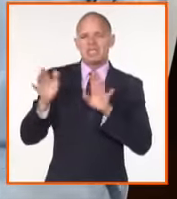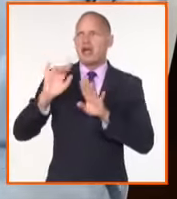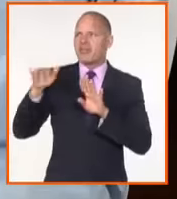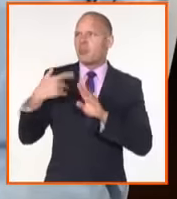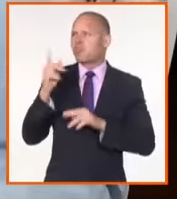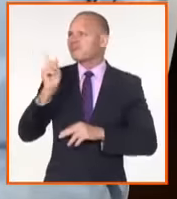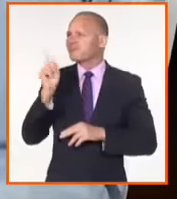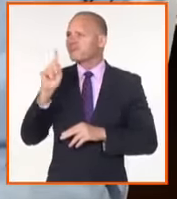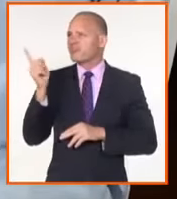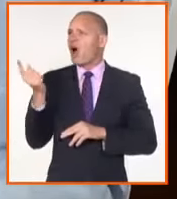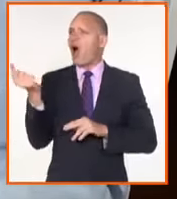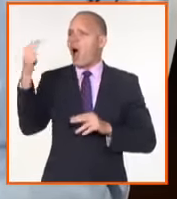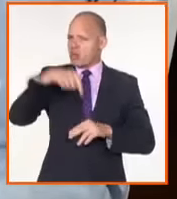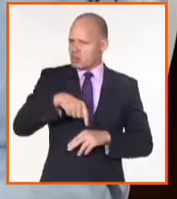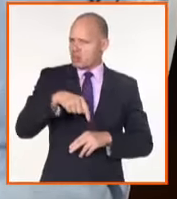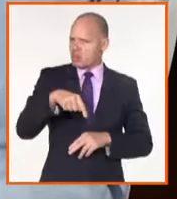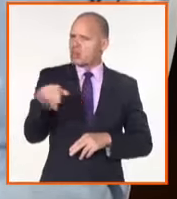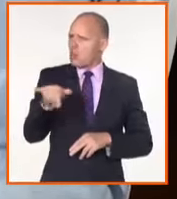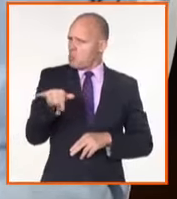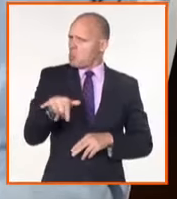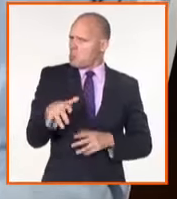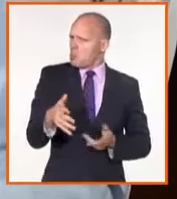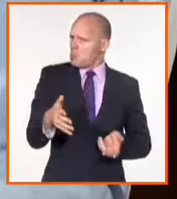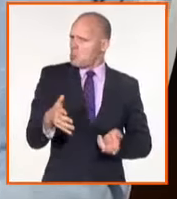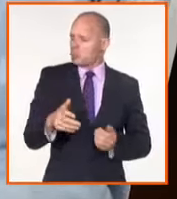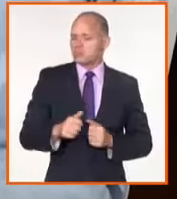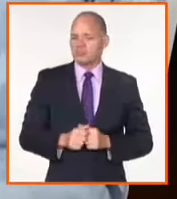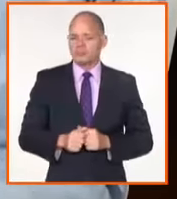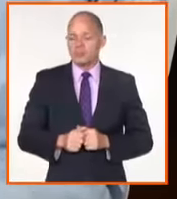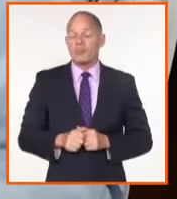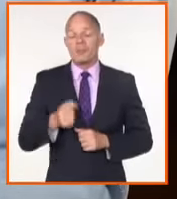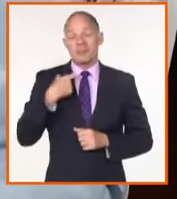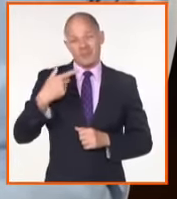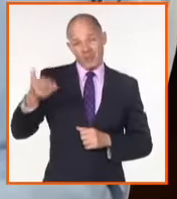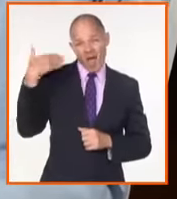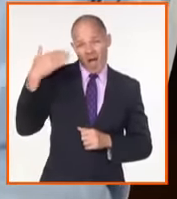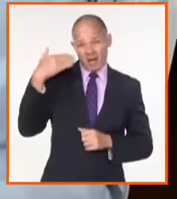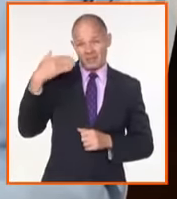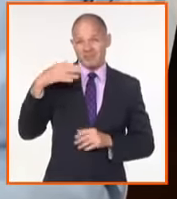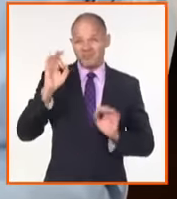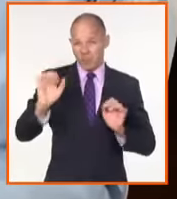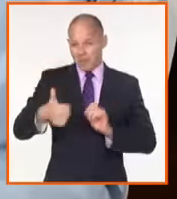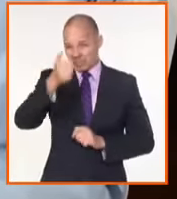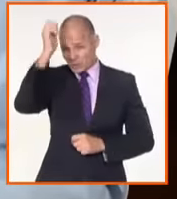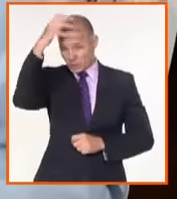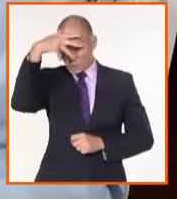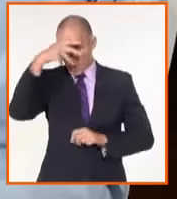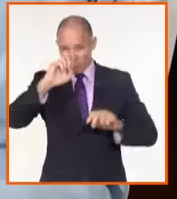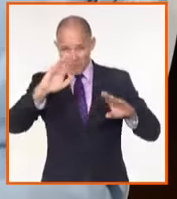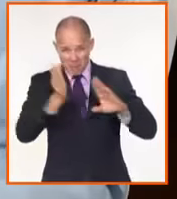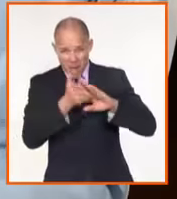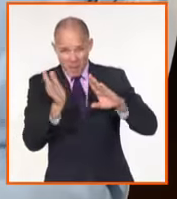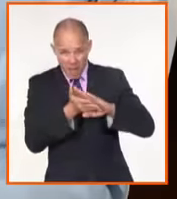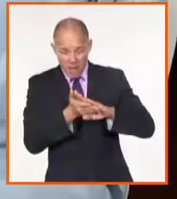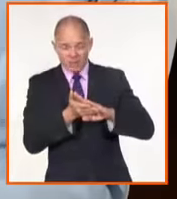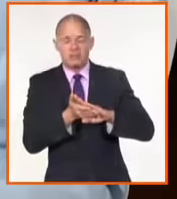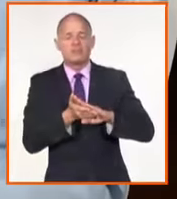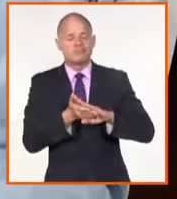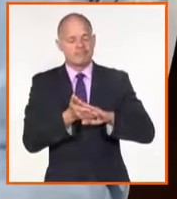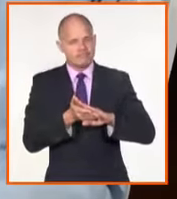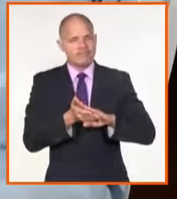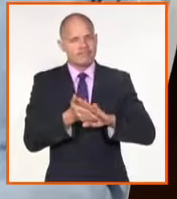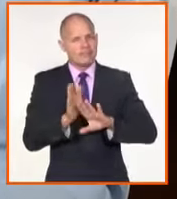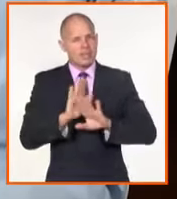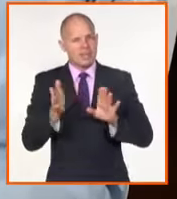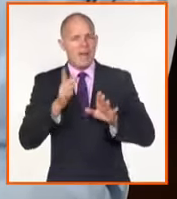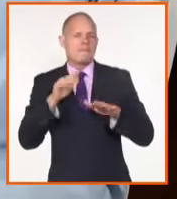medidas de Trump, entre otras, también se orientaron a crear una situación desfavorable para buscar